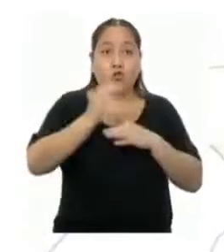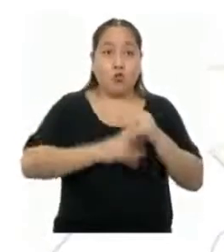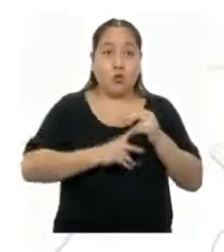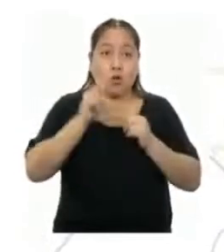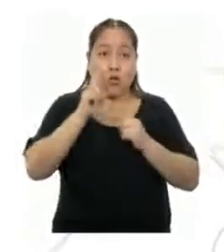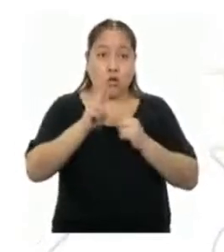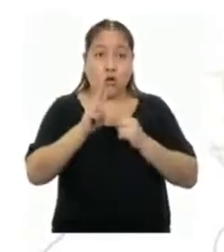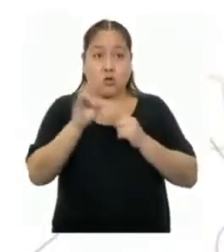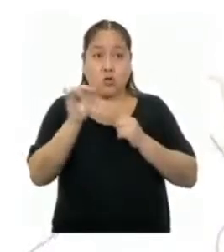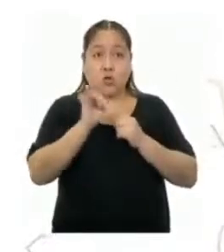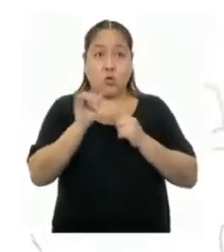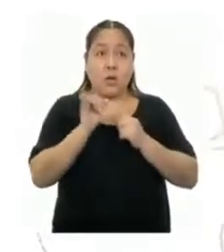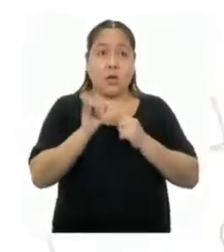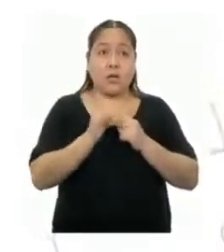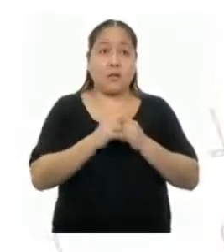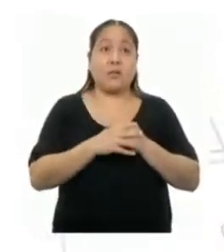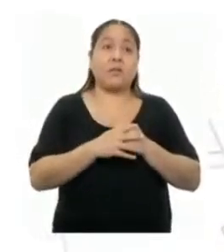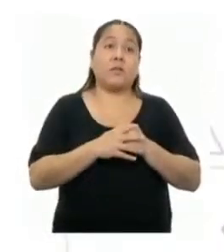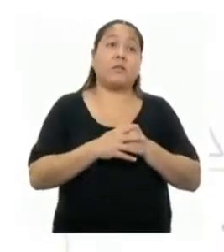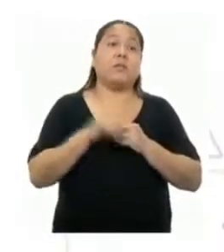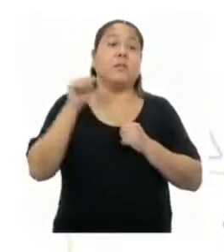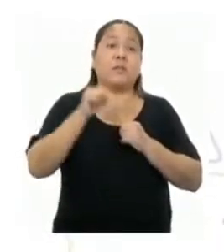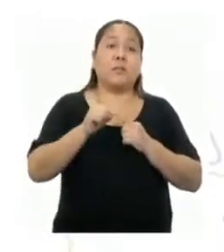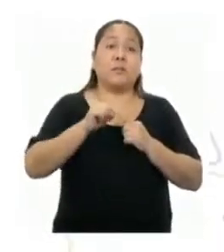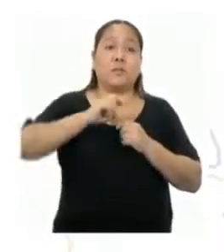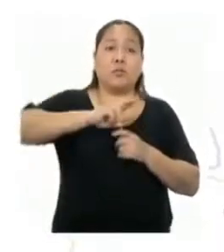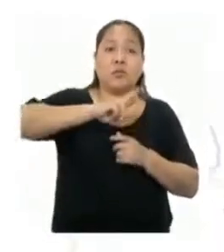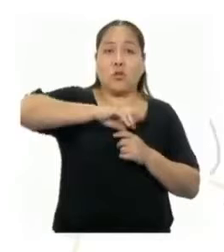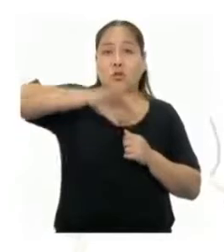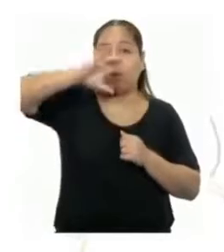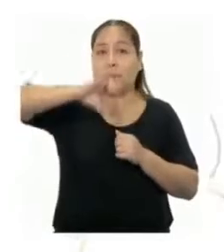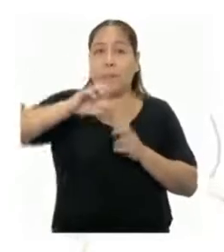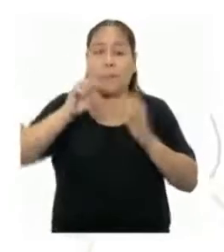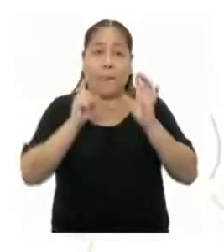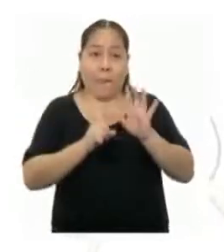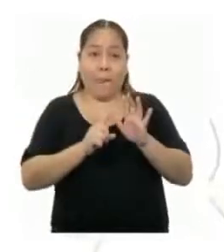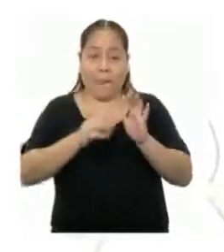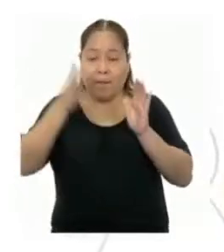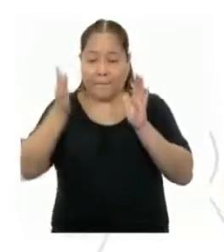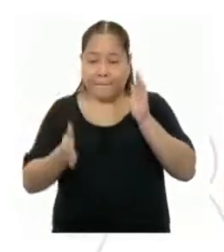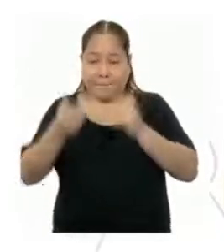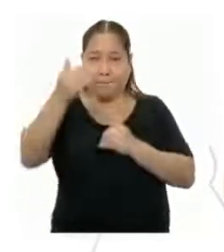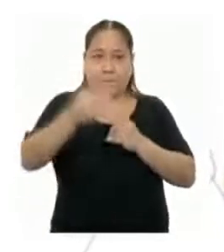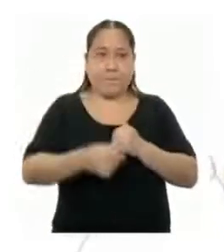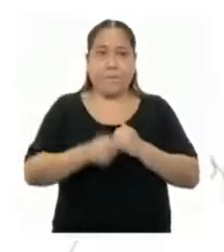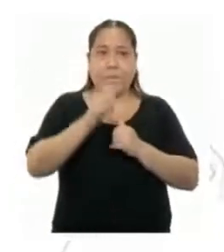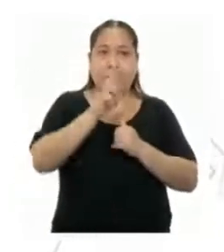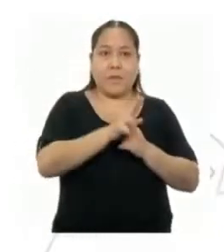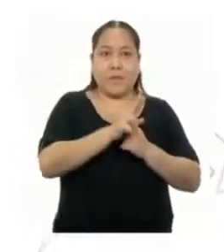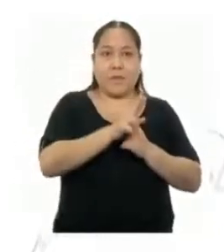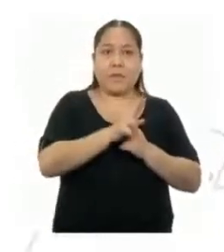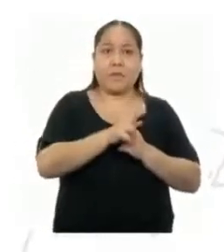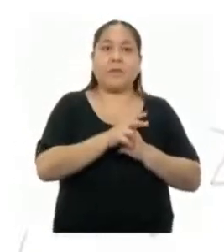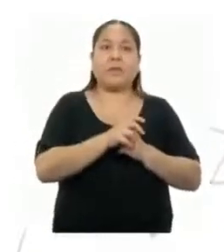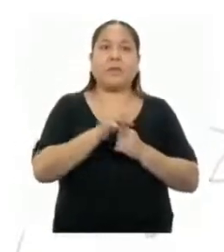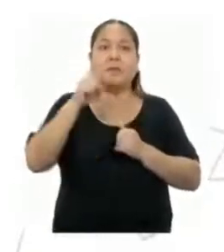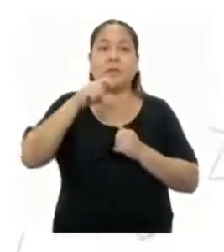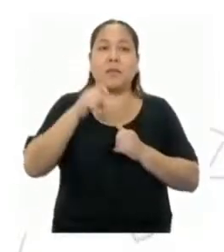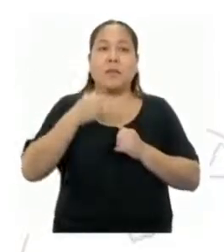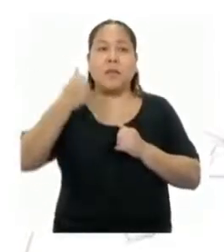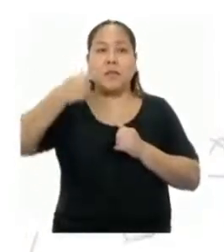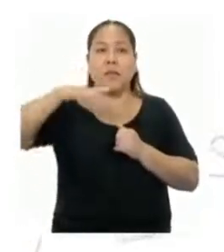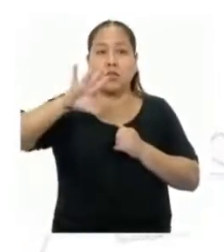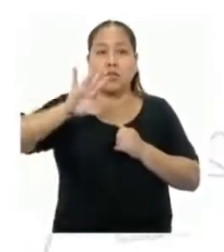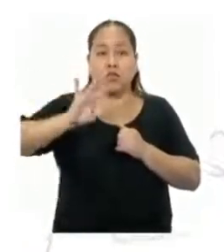prismas de la misma forma necesitaré 2 aristas básicas y 6 laterales. Para construir 3 necesitaré